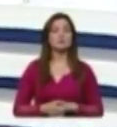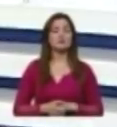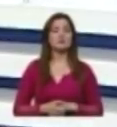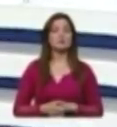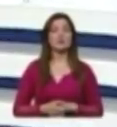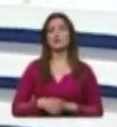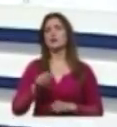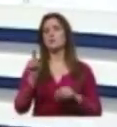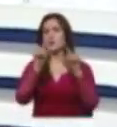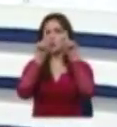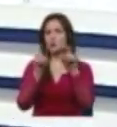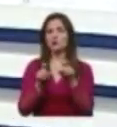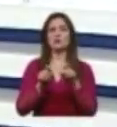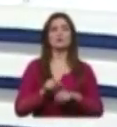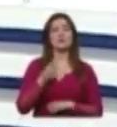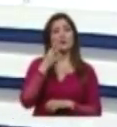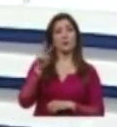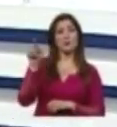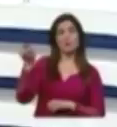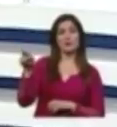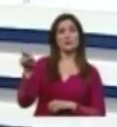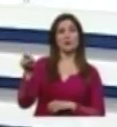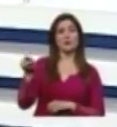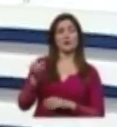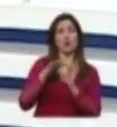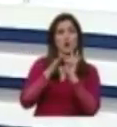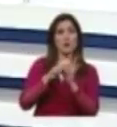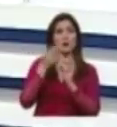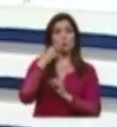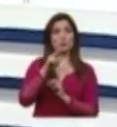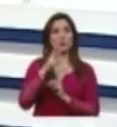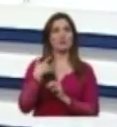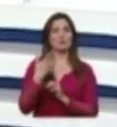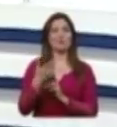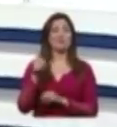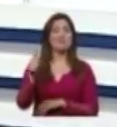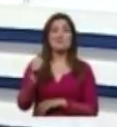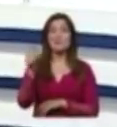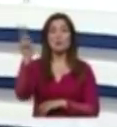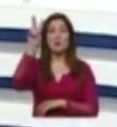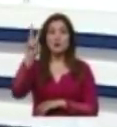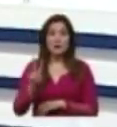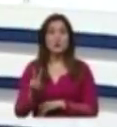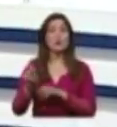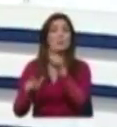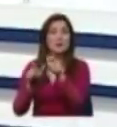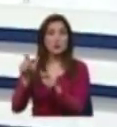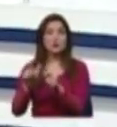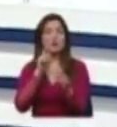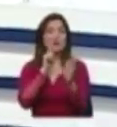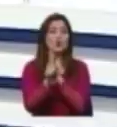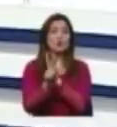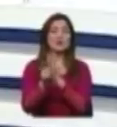saber es qué acciones se van a tomar frente a lo que veíamos en los reportajes de nuestro compañero Paul Coello, donde los mismos ciudadanos venezolanos denunciaban